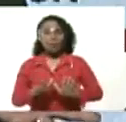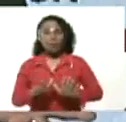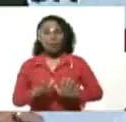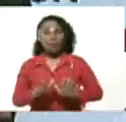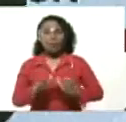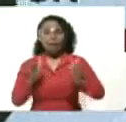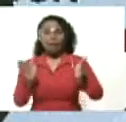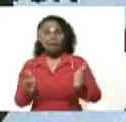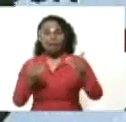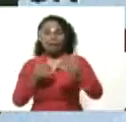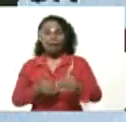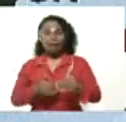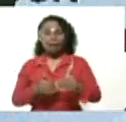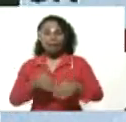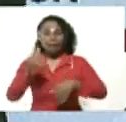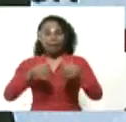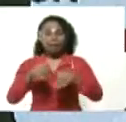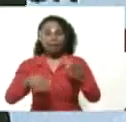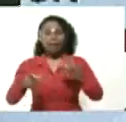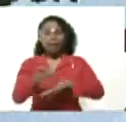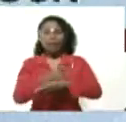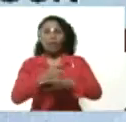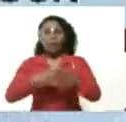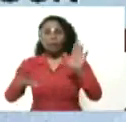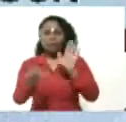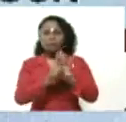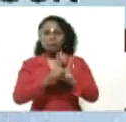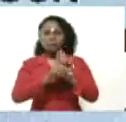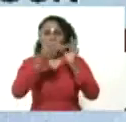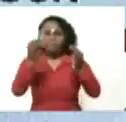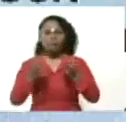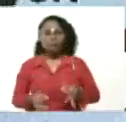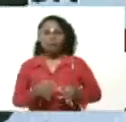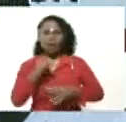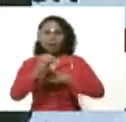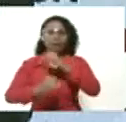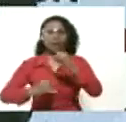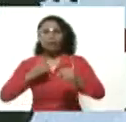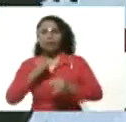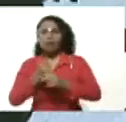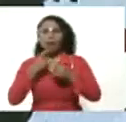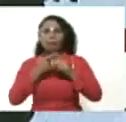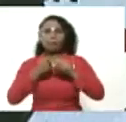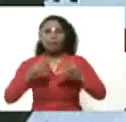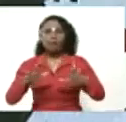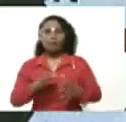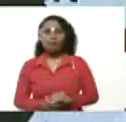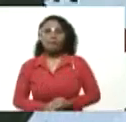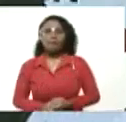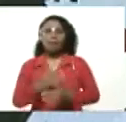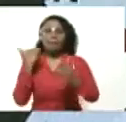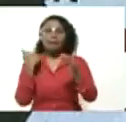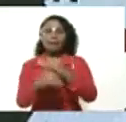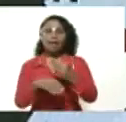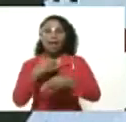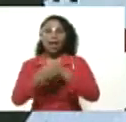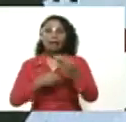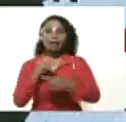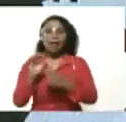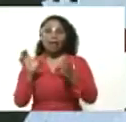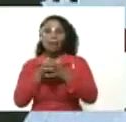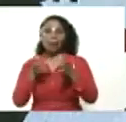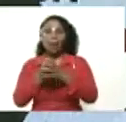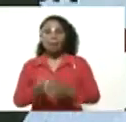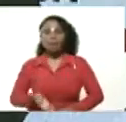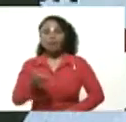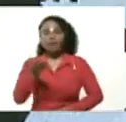es decir, a los gobiernos legítimos, acompañamiento internacional plural. El mensaje que lanza un sector importante